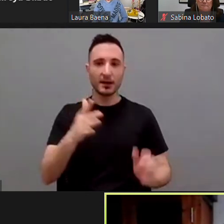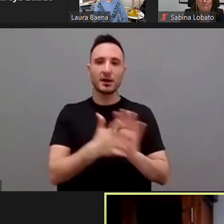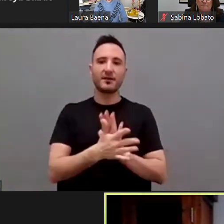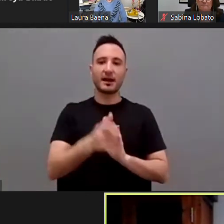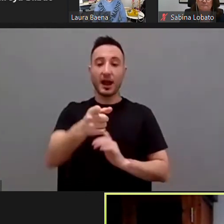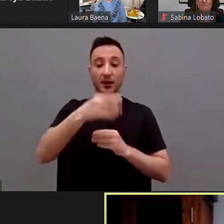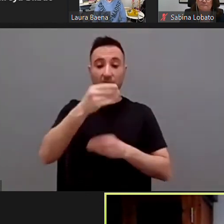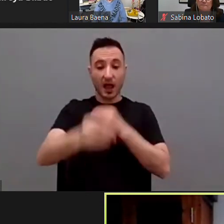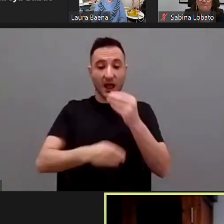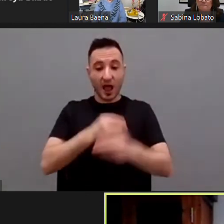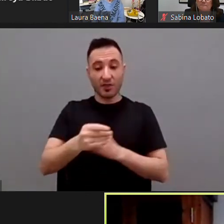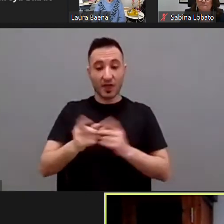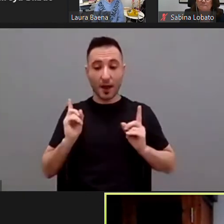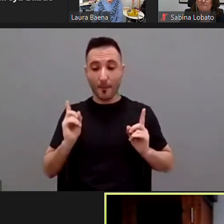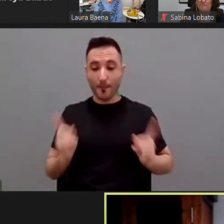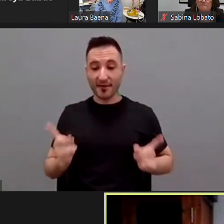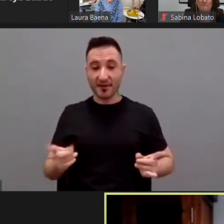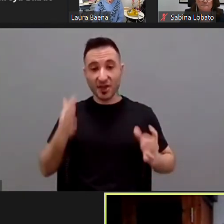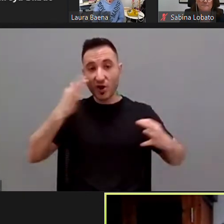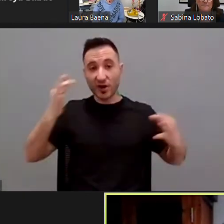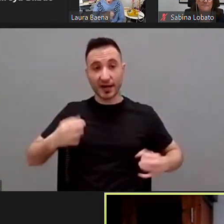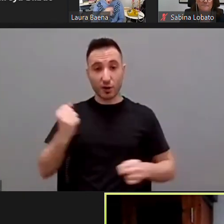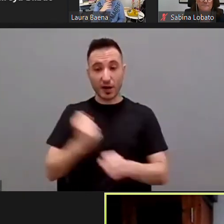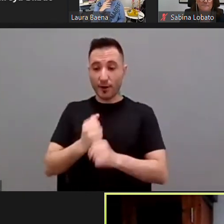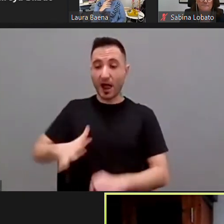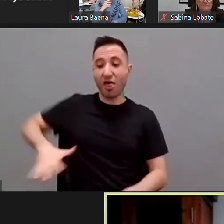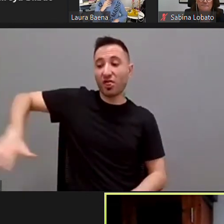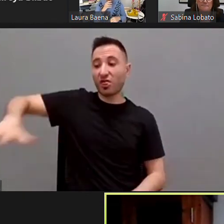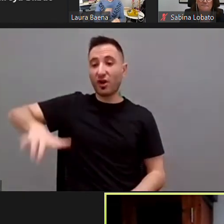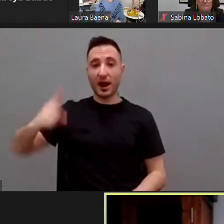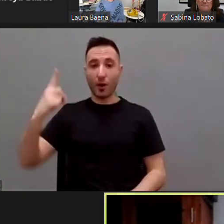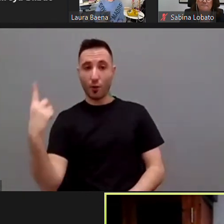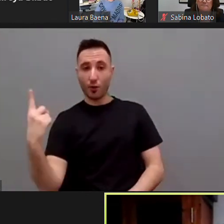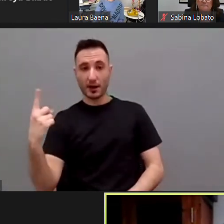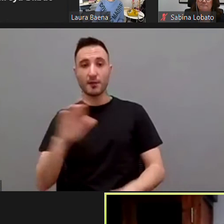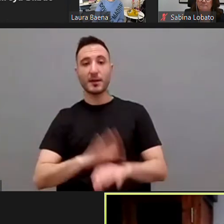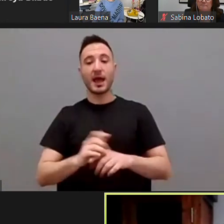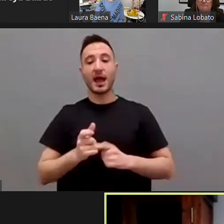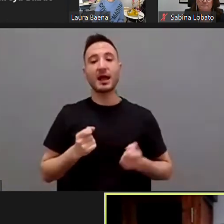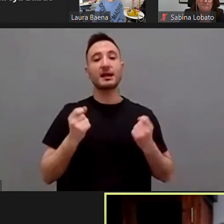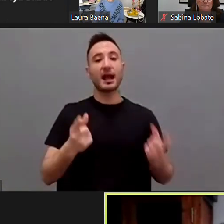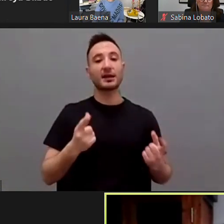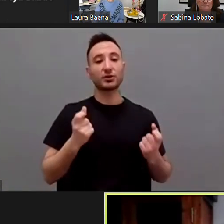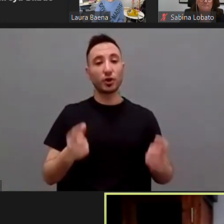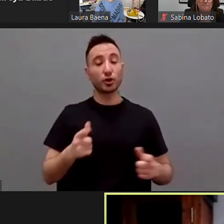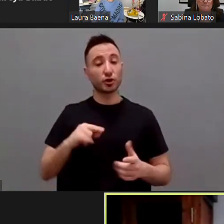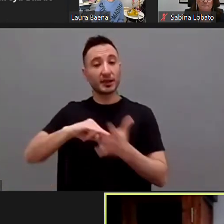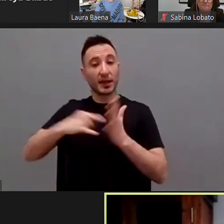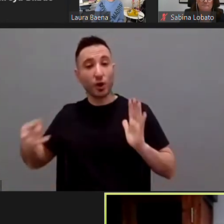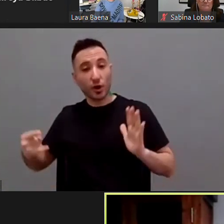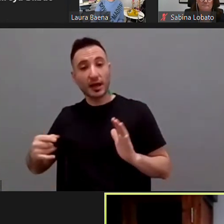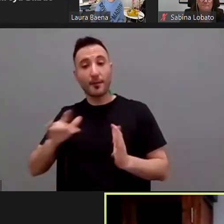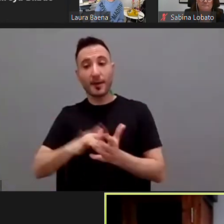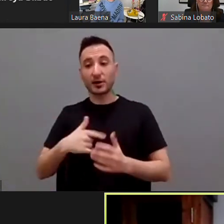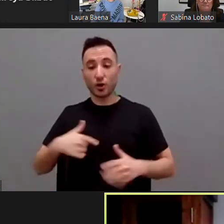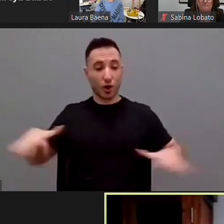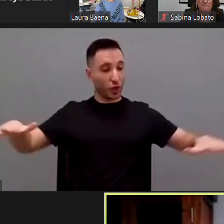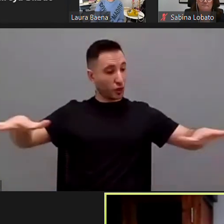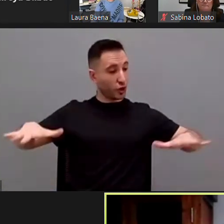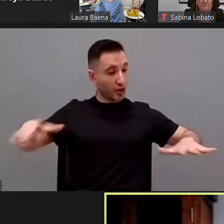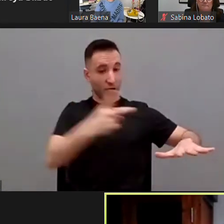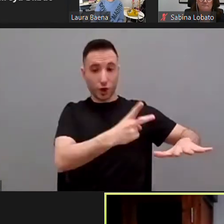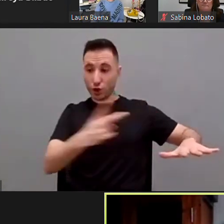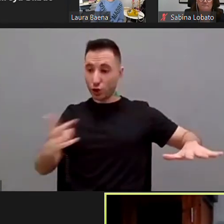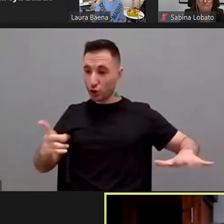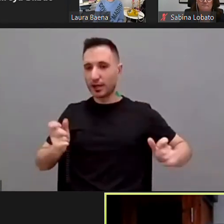prevención de riesgos laborales de un sitio, pagar los gastos, los medios tecnológicos de un sitio, que de 2 lugares de trabajo de 3. Es